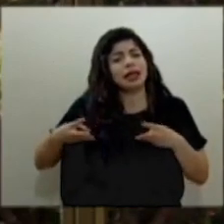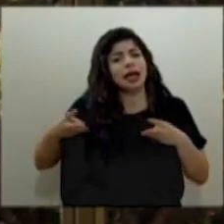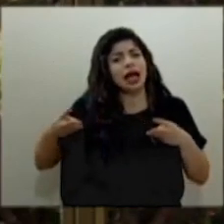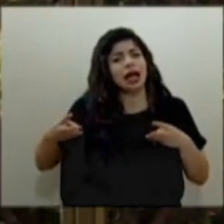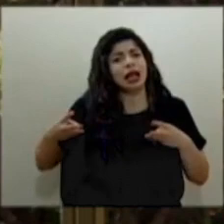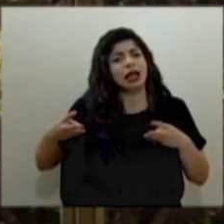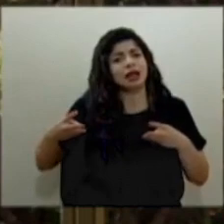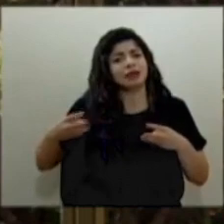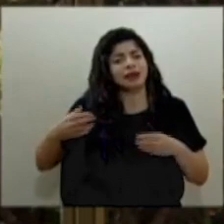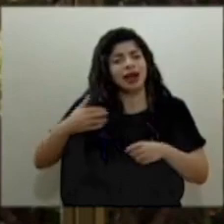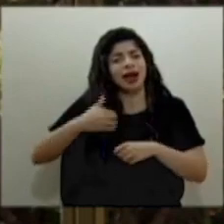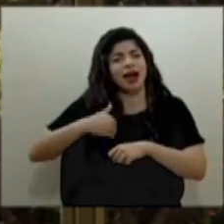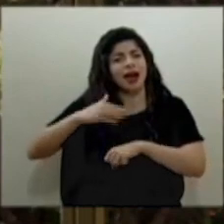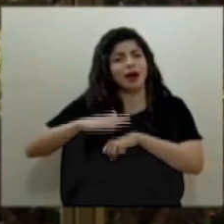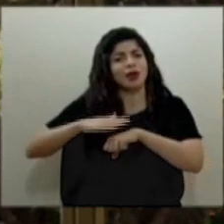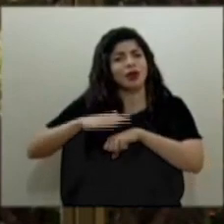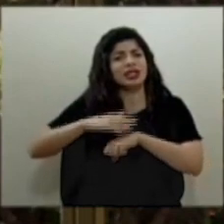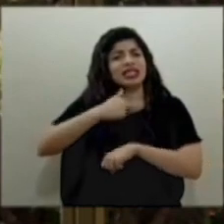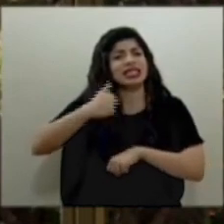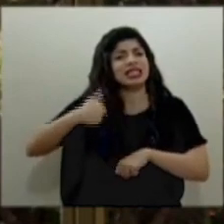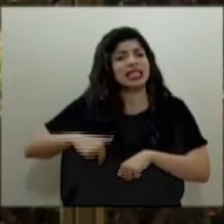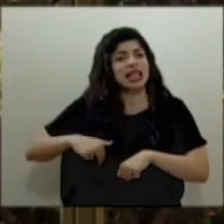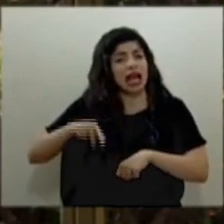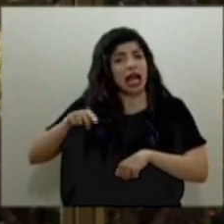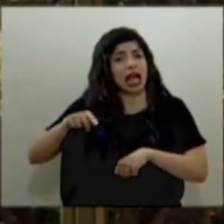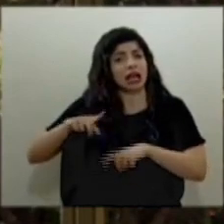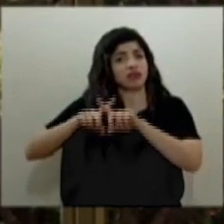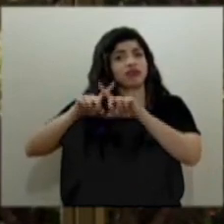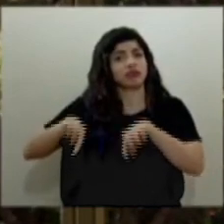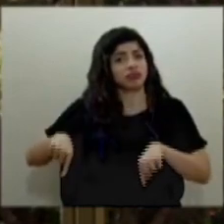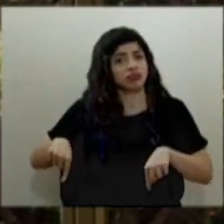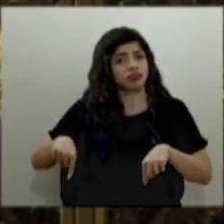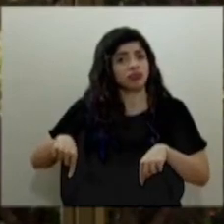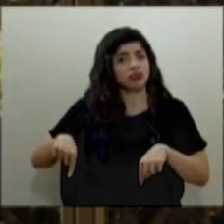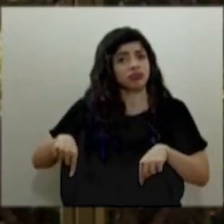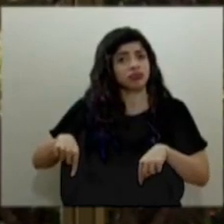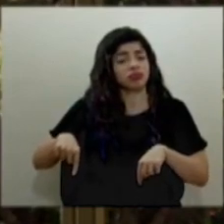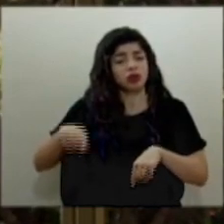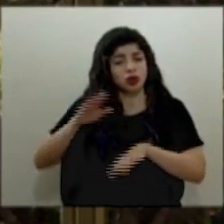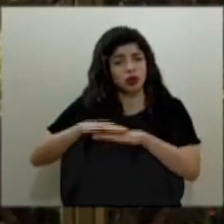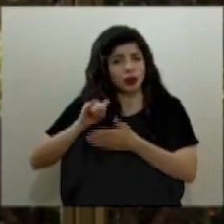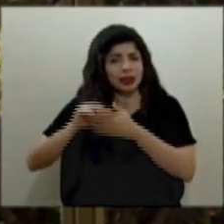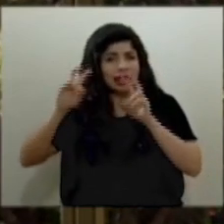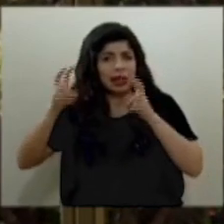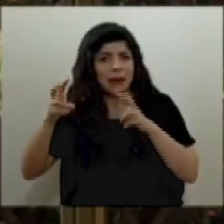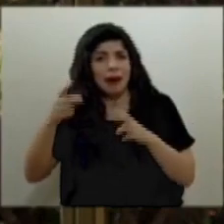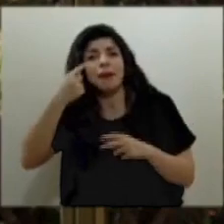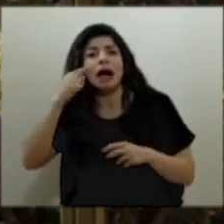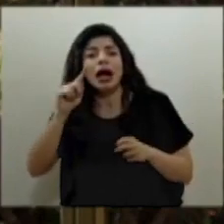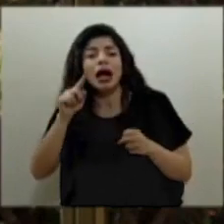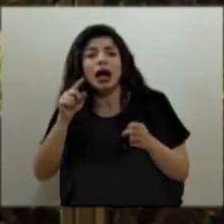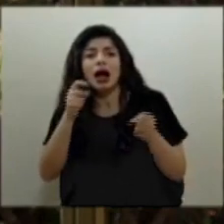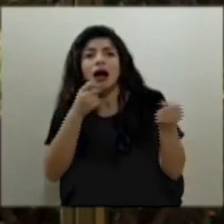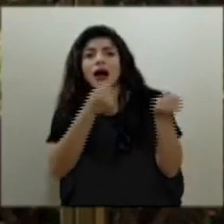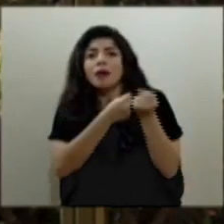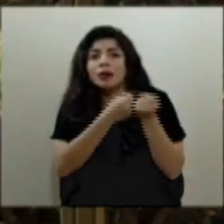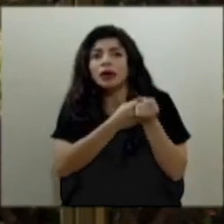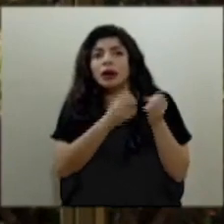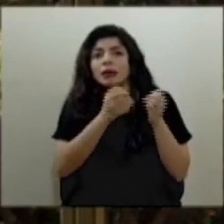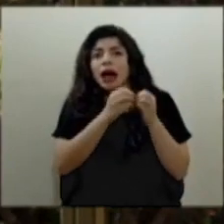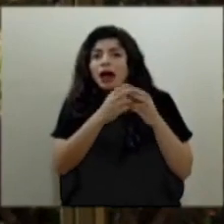los autorizados por China en este sentido de apoyar,